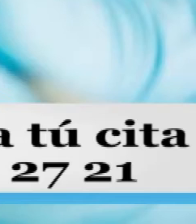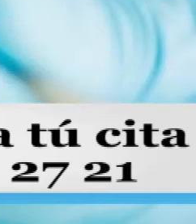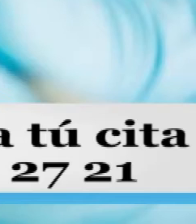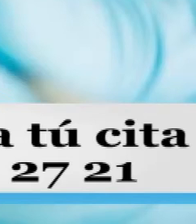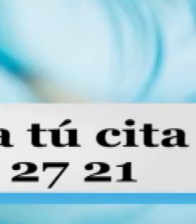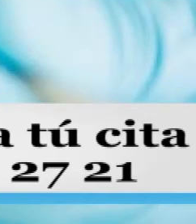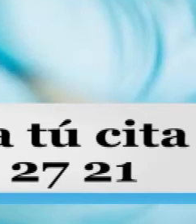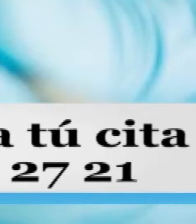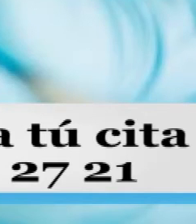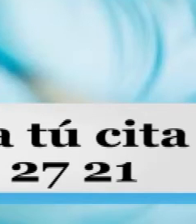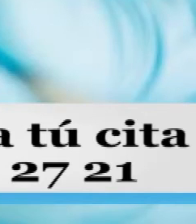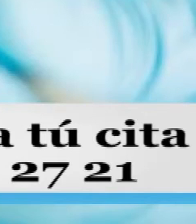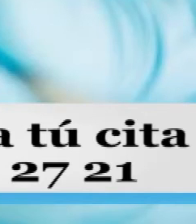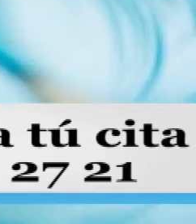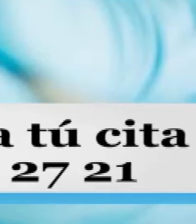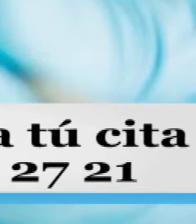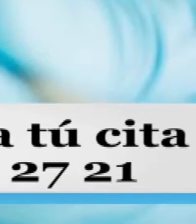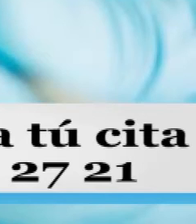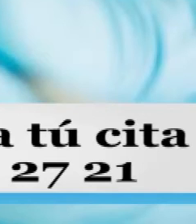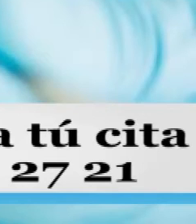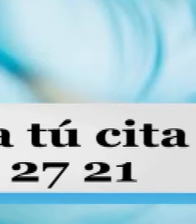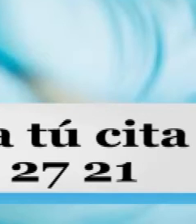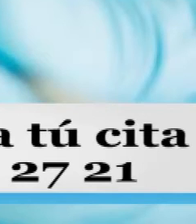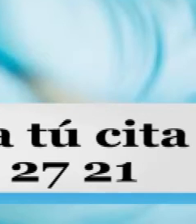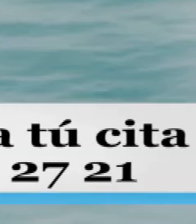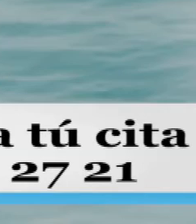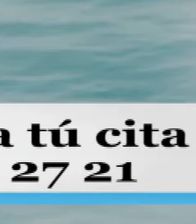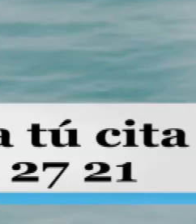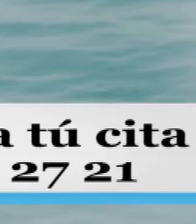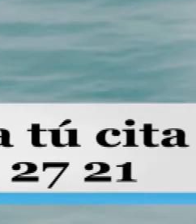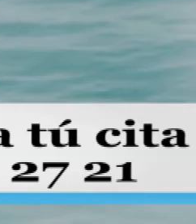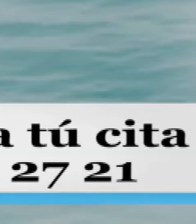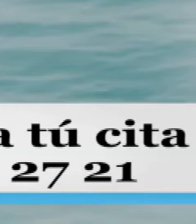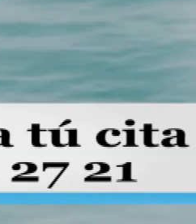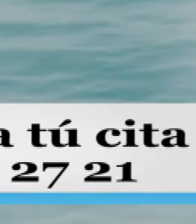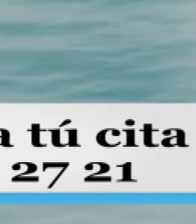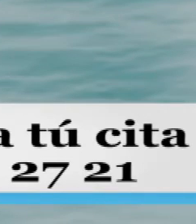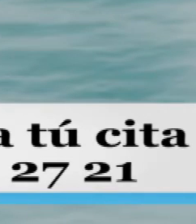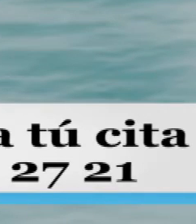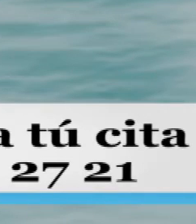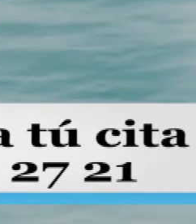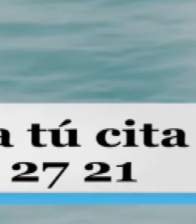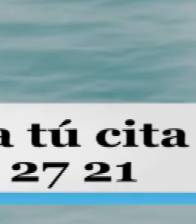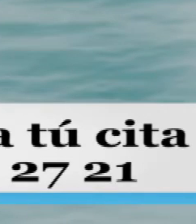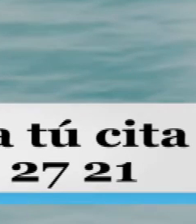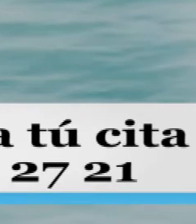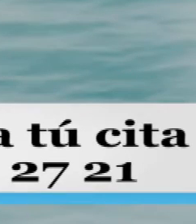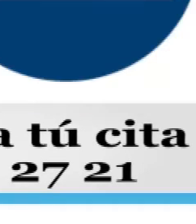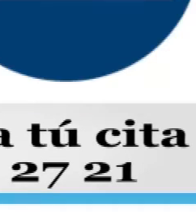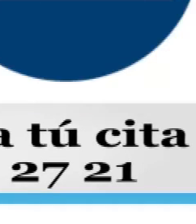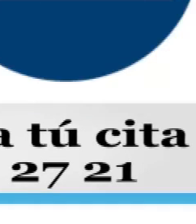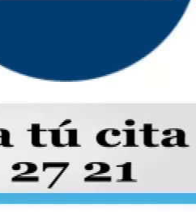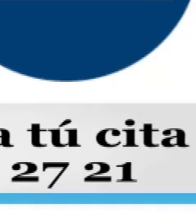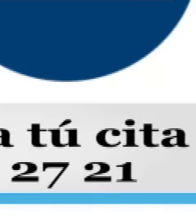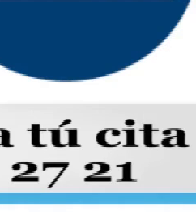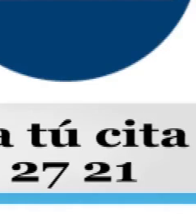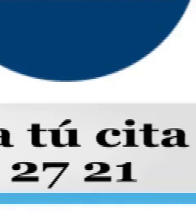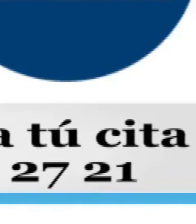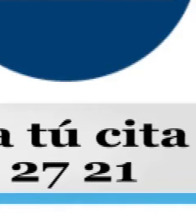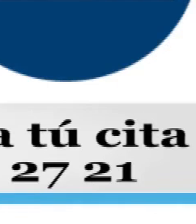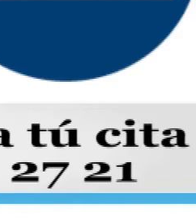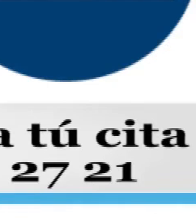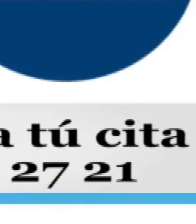salud oral integral somos los mejores en odontología modernas una sonrisa agradable abre las puertas del ex